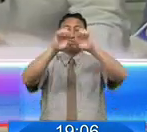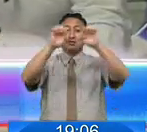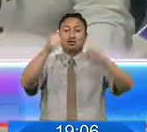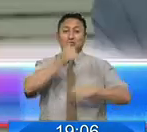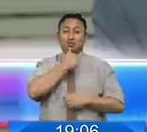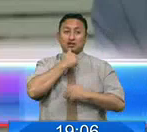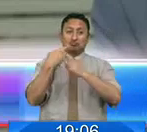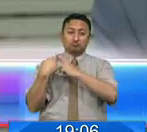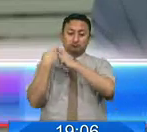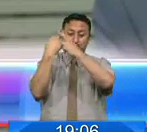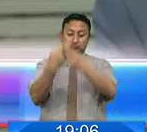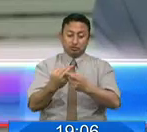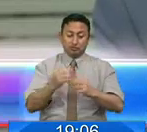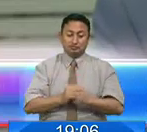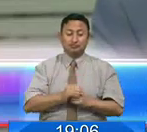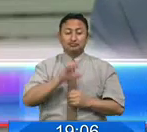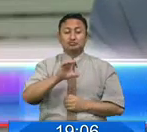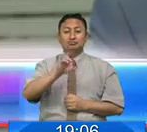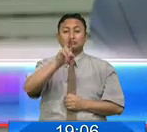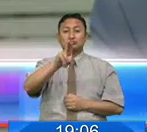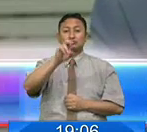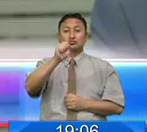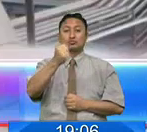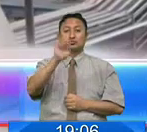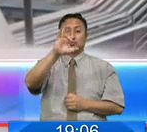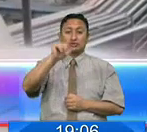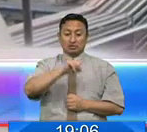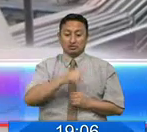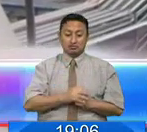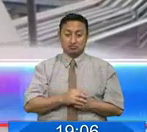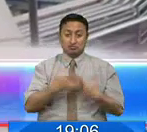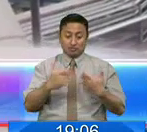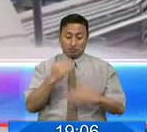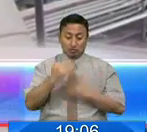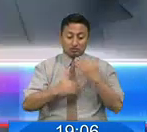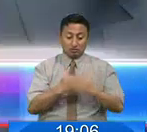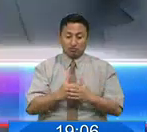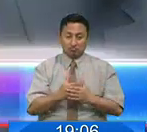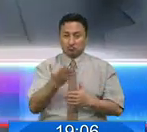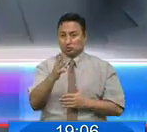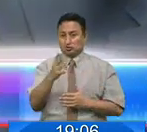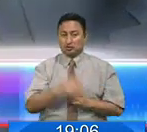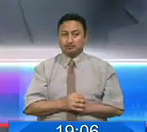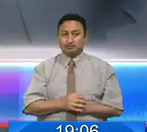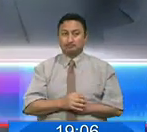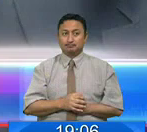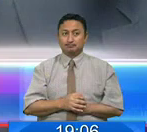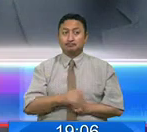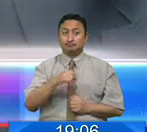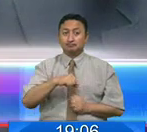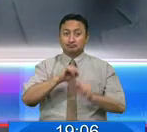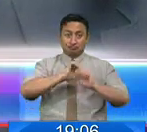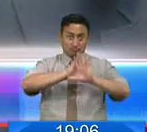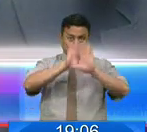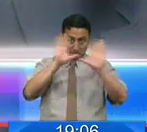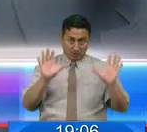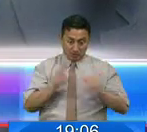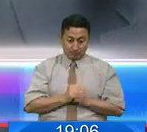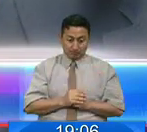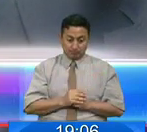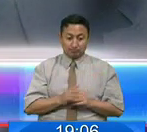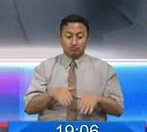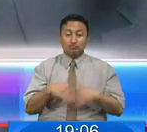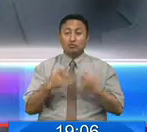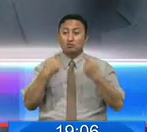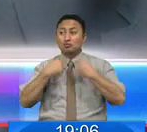cuesta quien también aclaró que no existe a una fecha para que se dé el proceso para que las cosas sean transparentes se va a